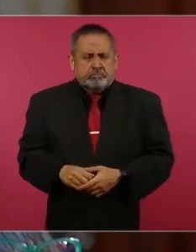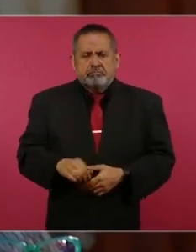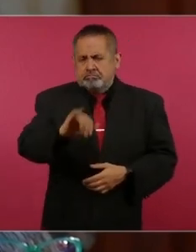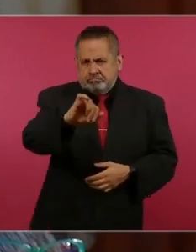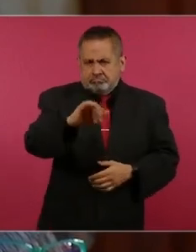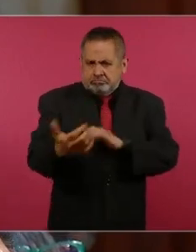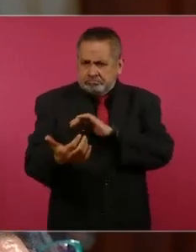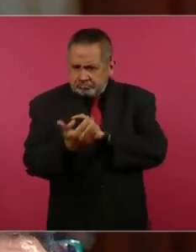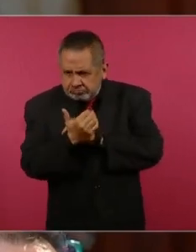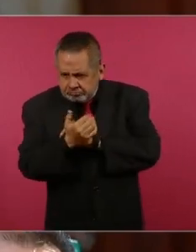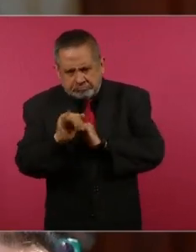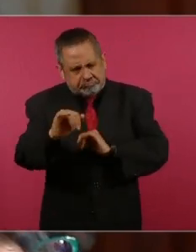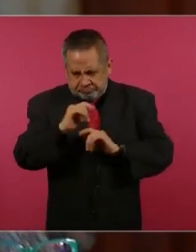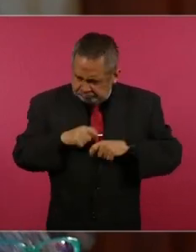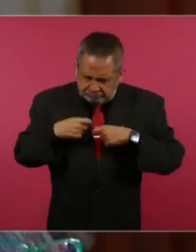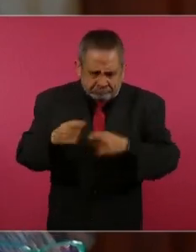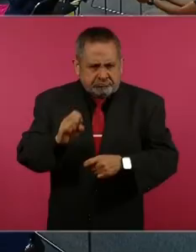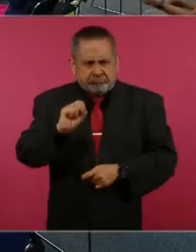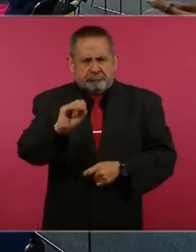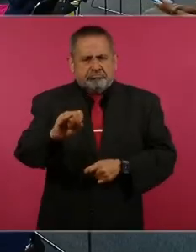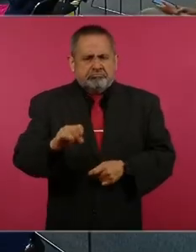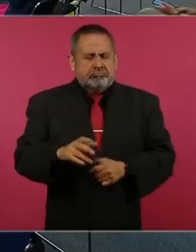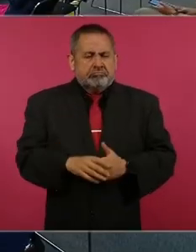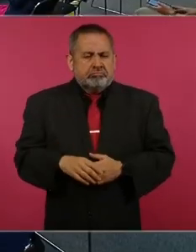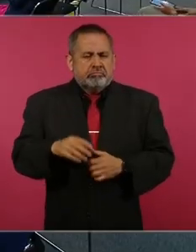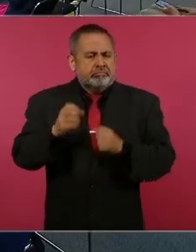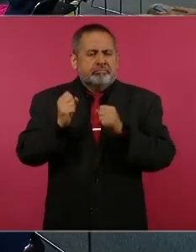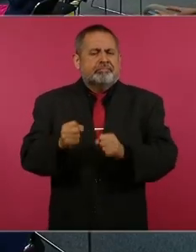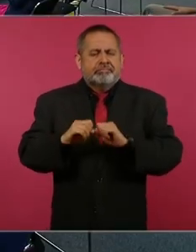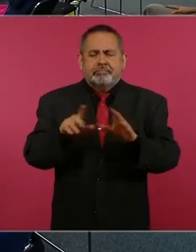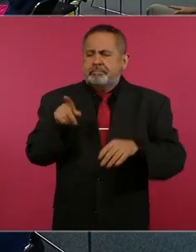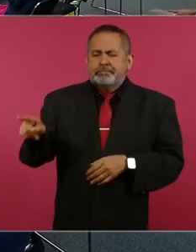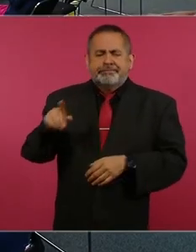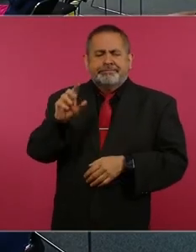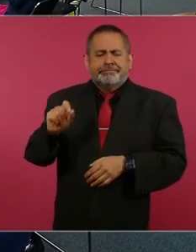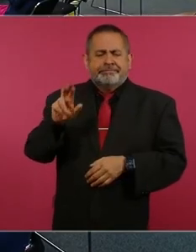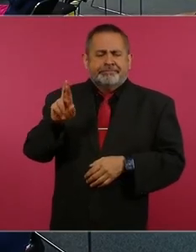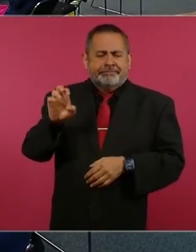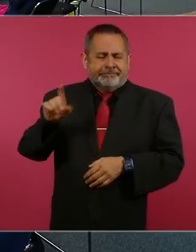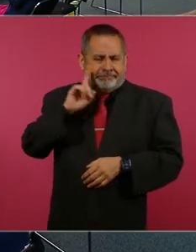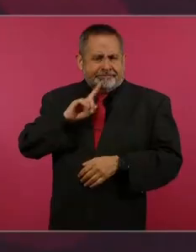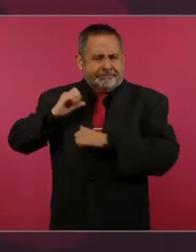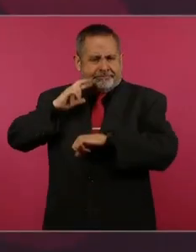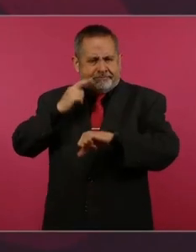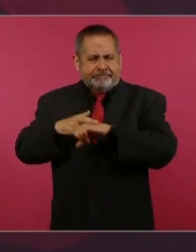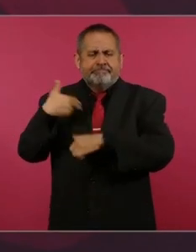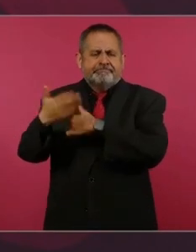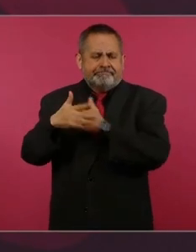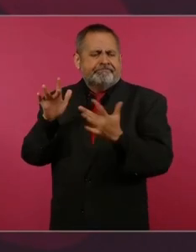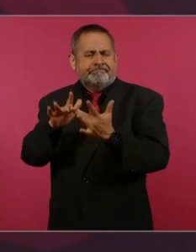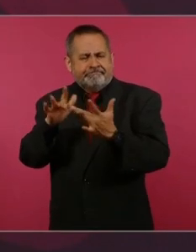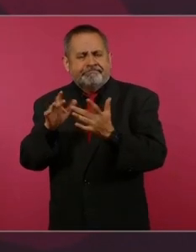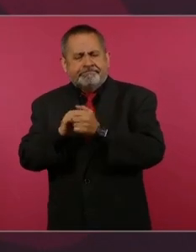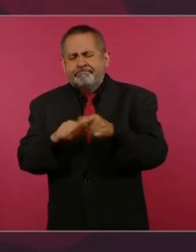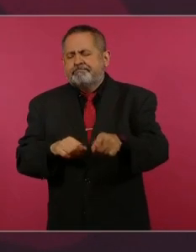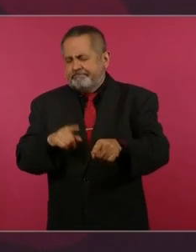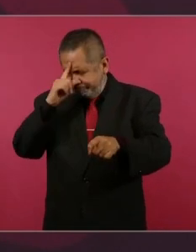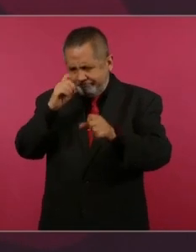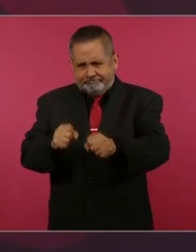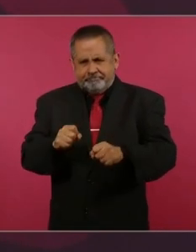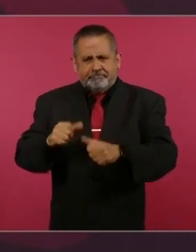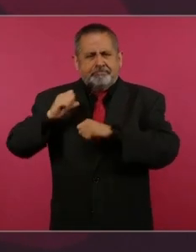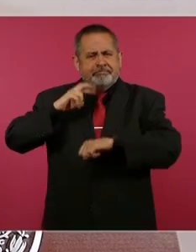y seguramente la Secretaría de Relaciones Exteriores va a establecer comunicación